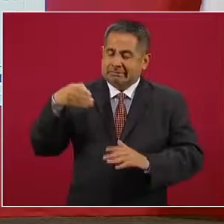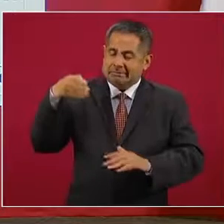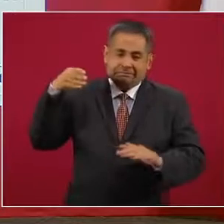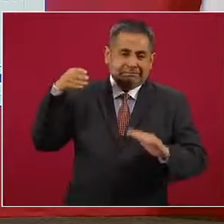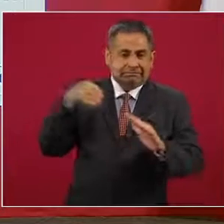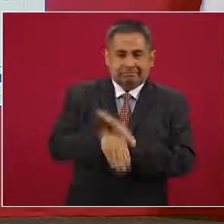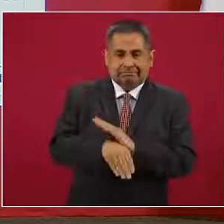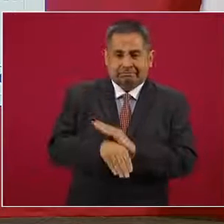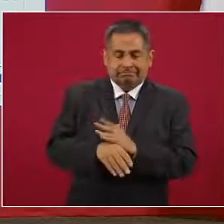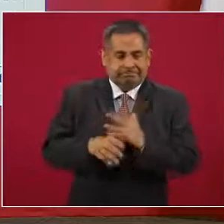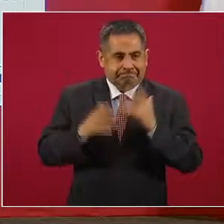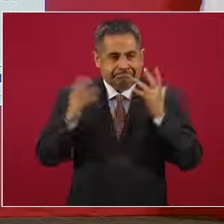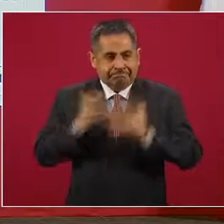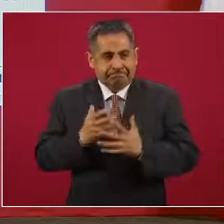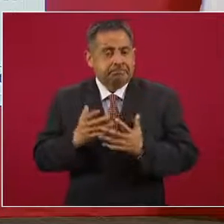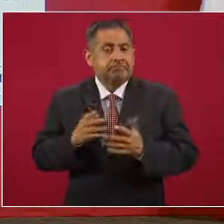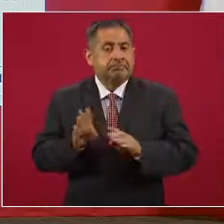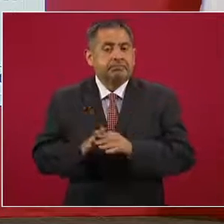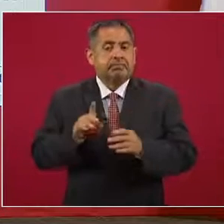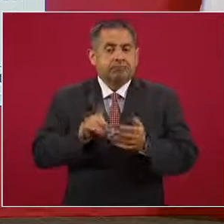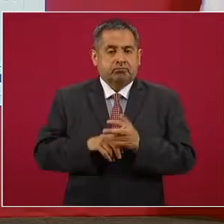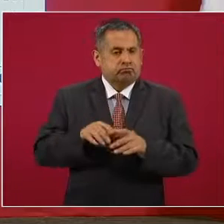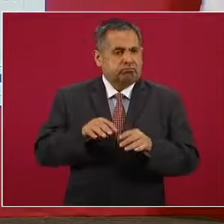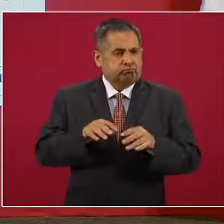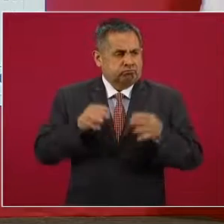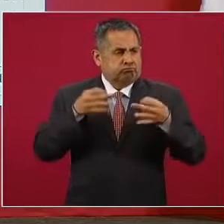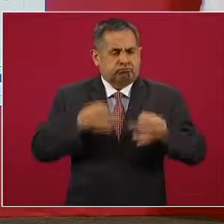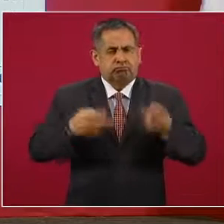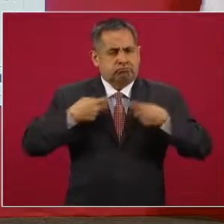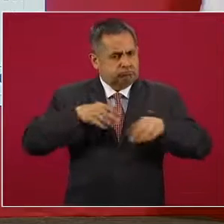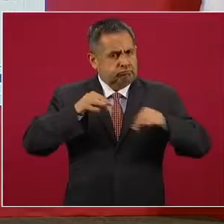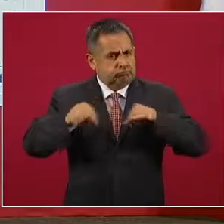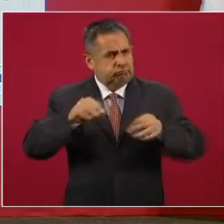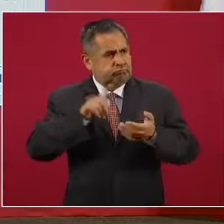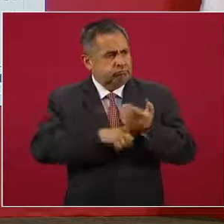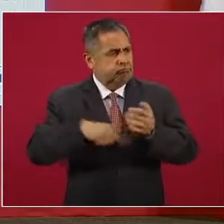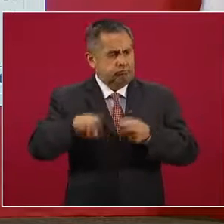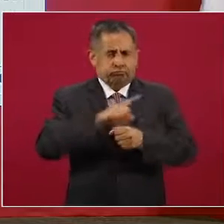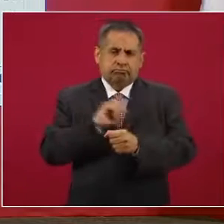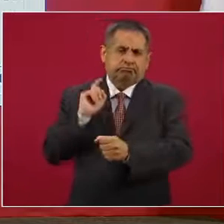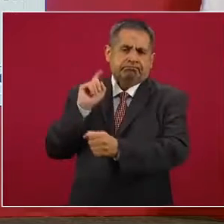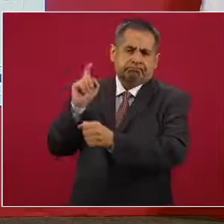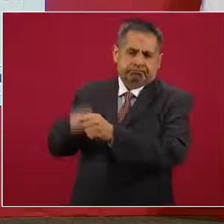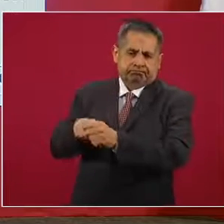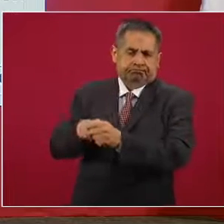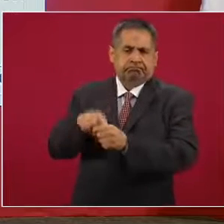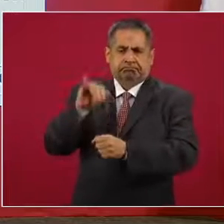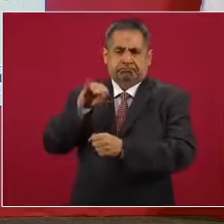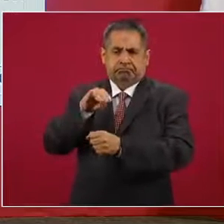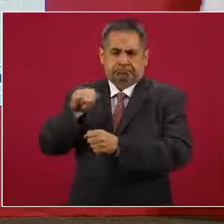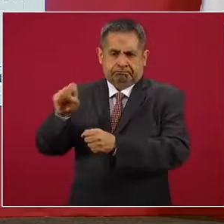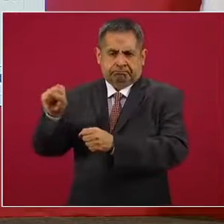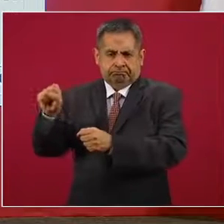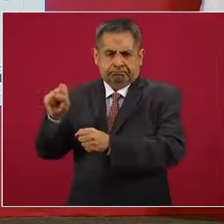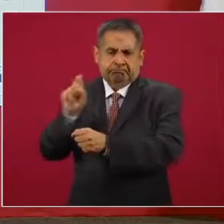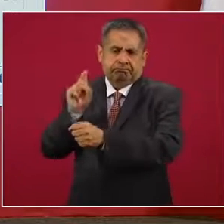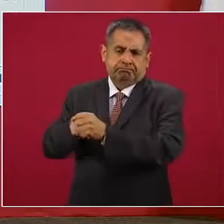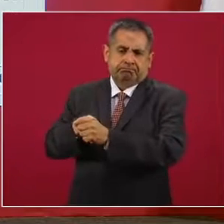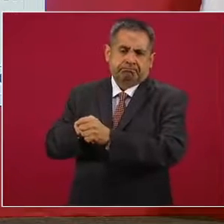Estamos hablando de empleos formales de los trabajadores inscritos en el Seguro Social.